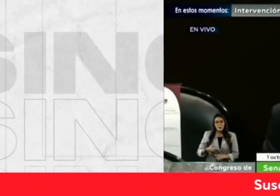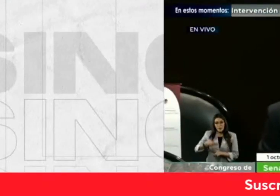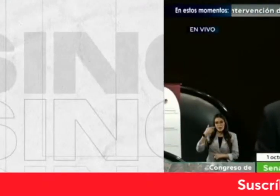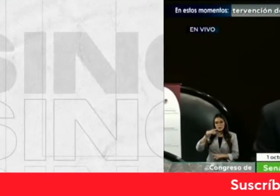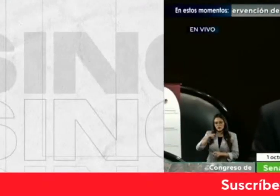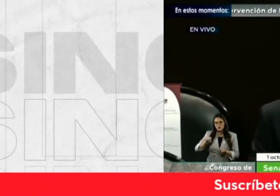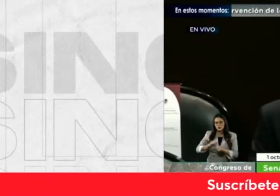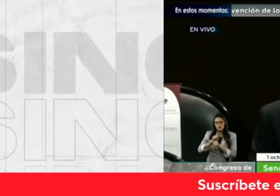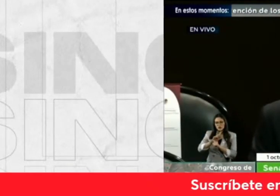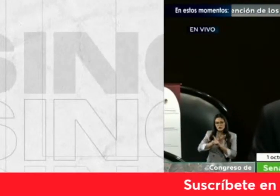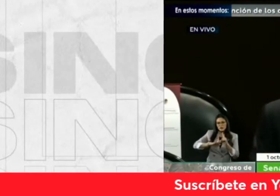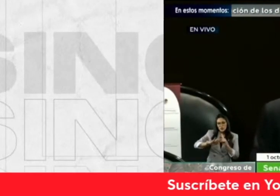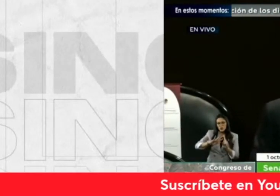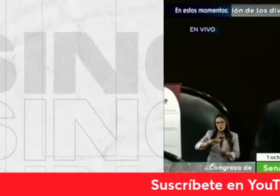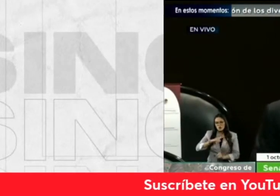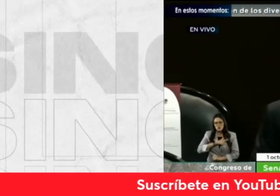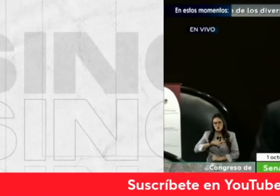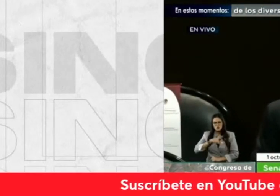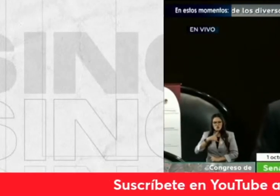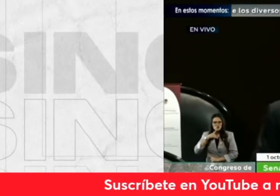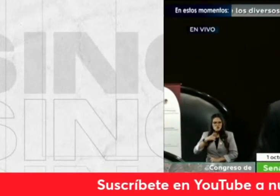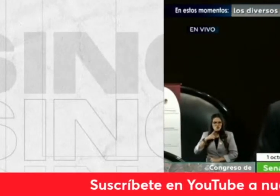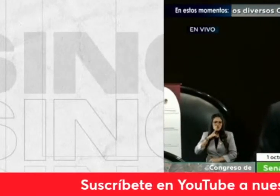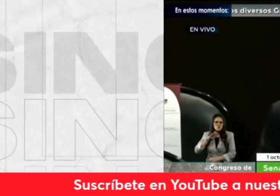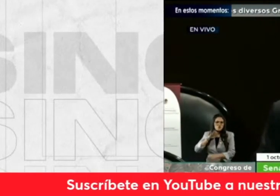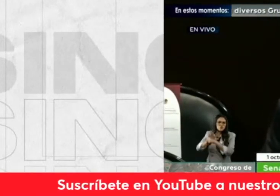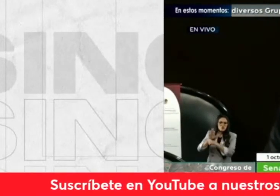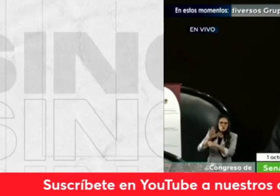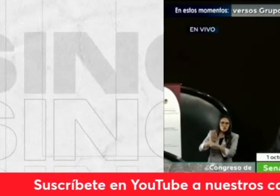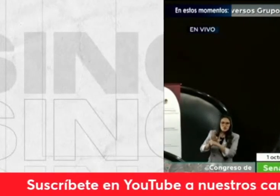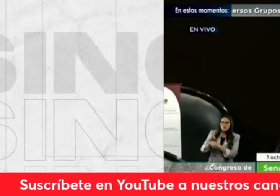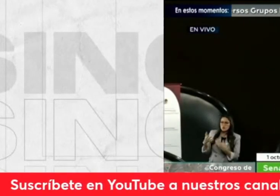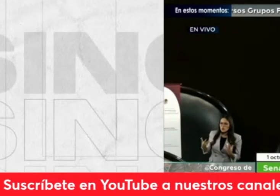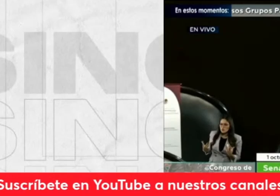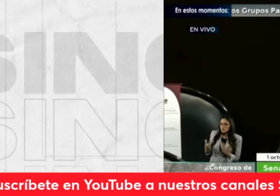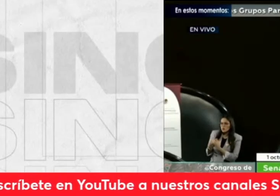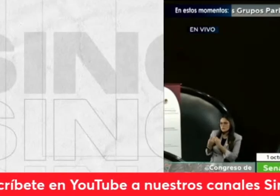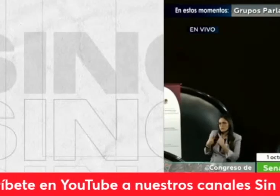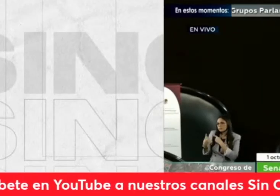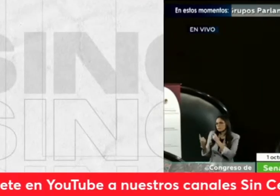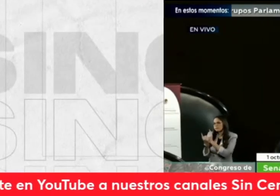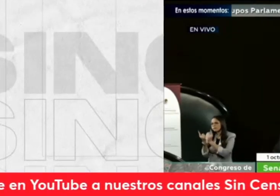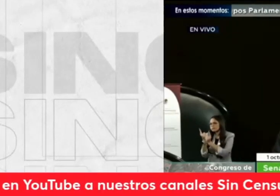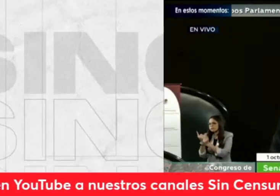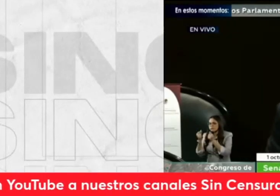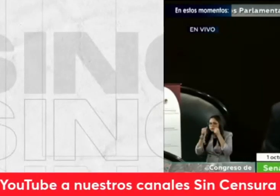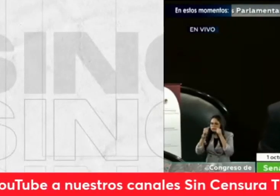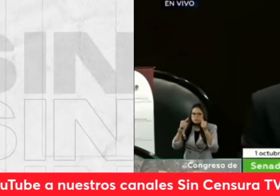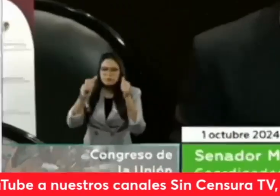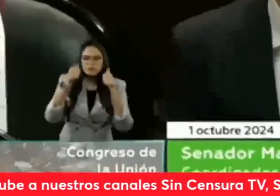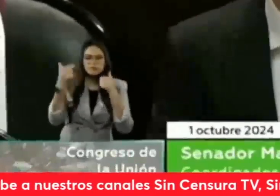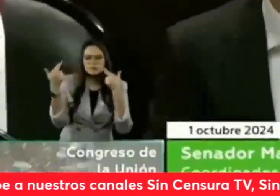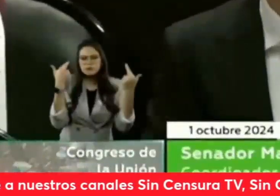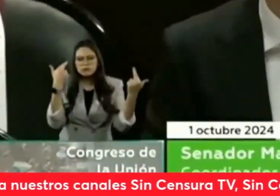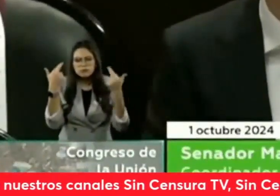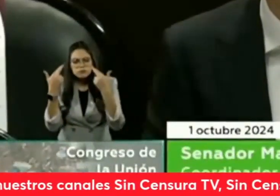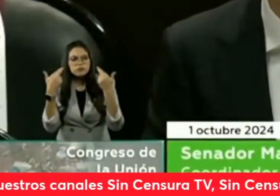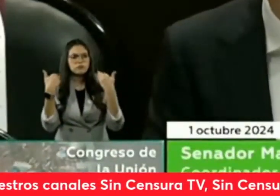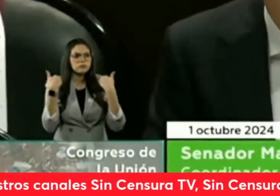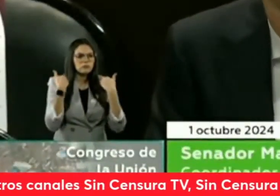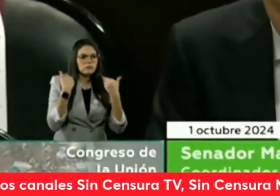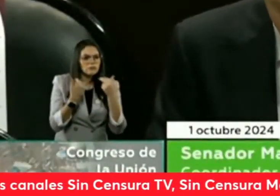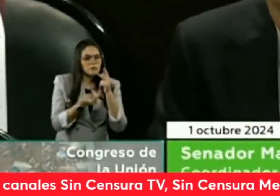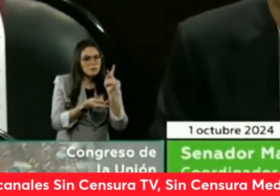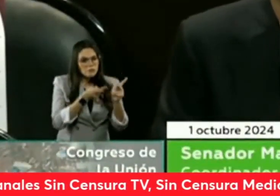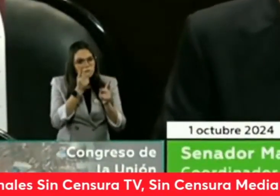Diputados, queridos compañeros, le pido al equipo que nos grabe, porque en estos momentos está tomando la palabra a nombre del Partido Verde Ecologista